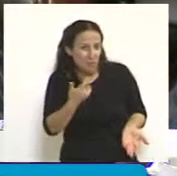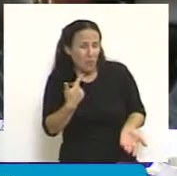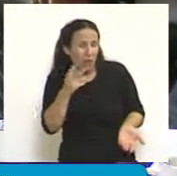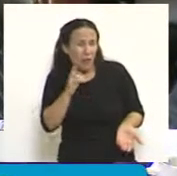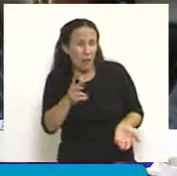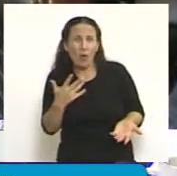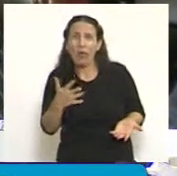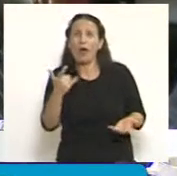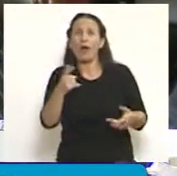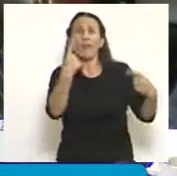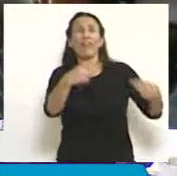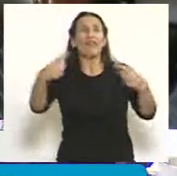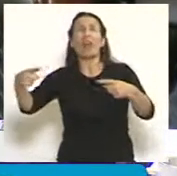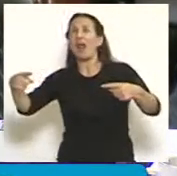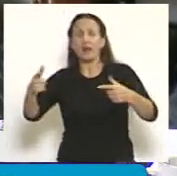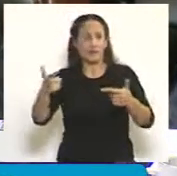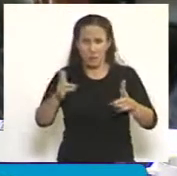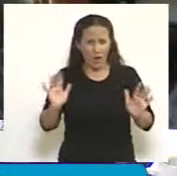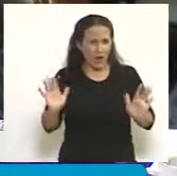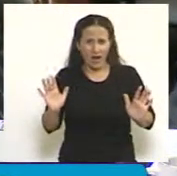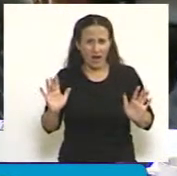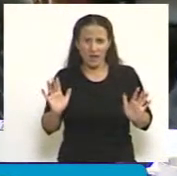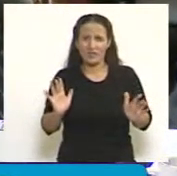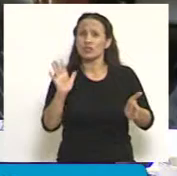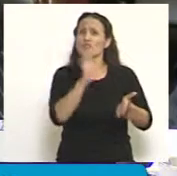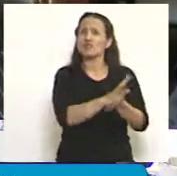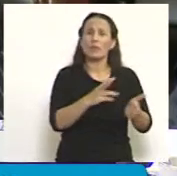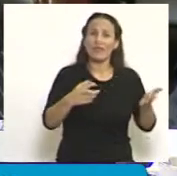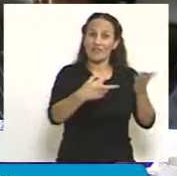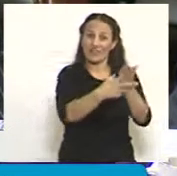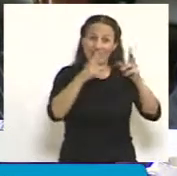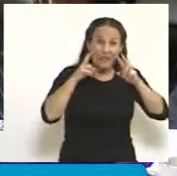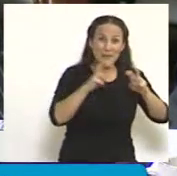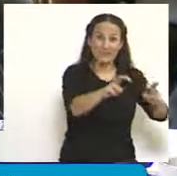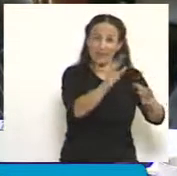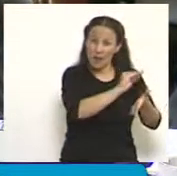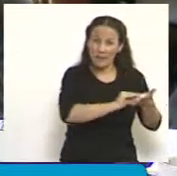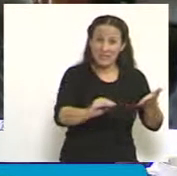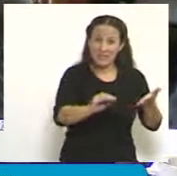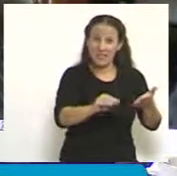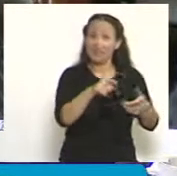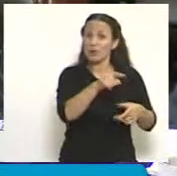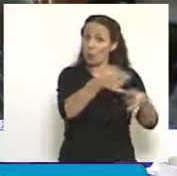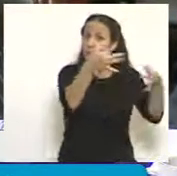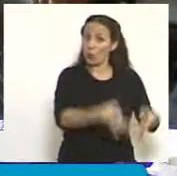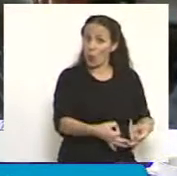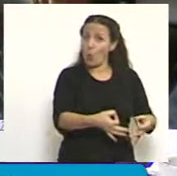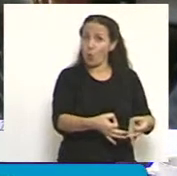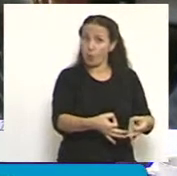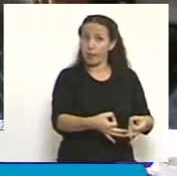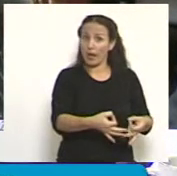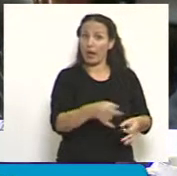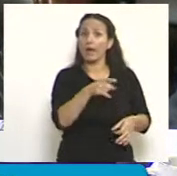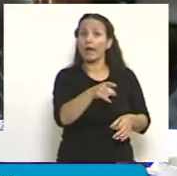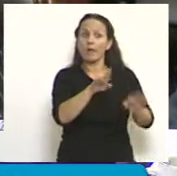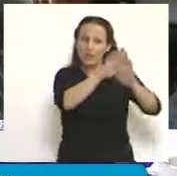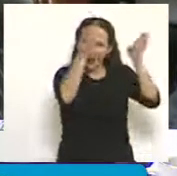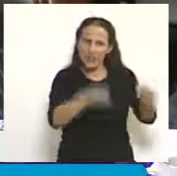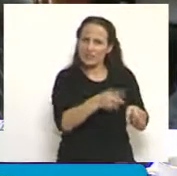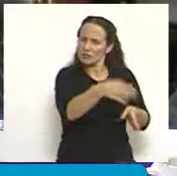lo explicó muy bien el otro día otro colega que ahora ha salido,